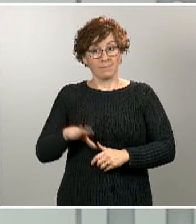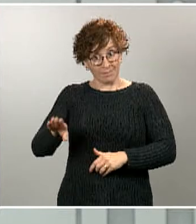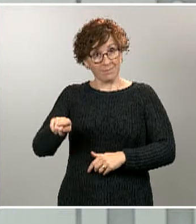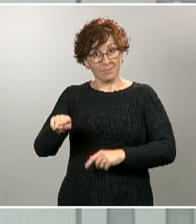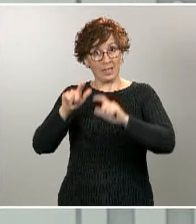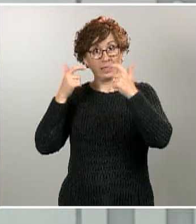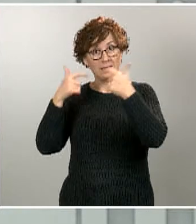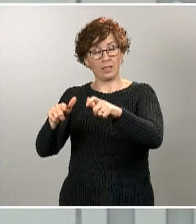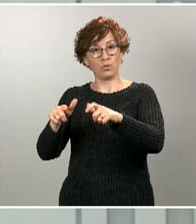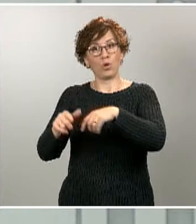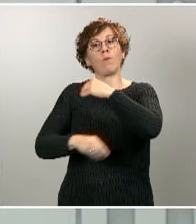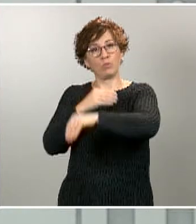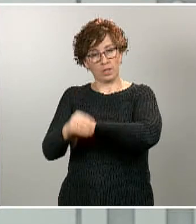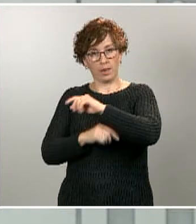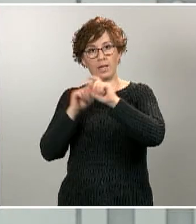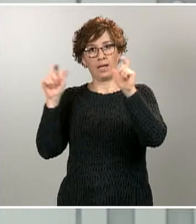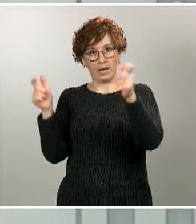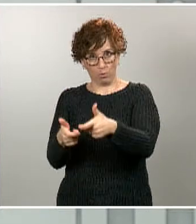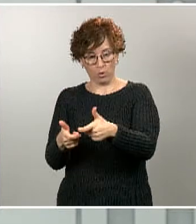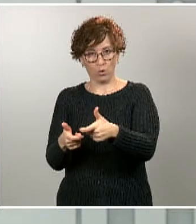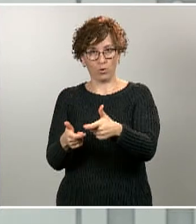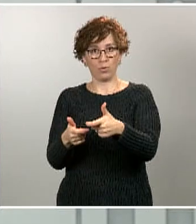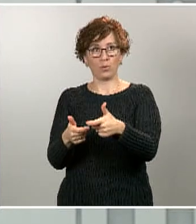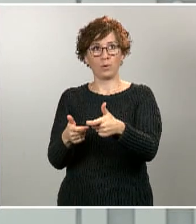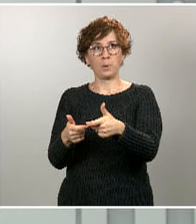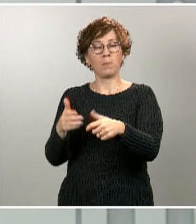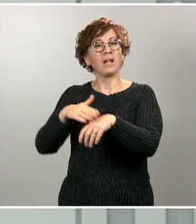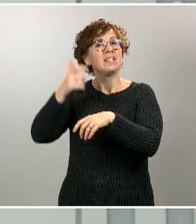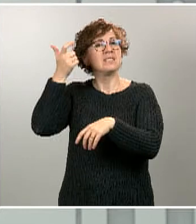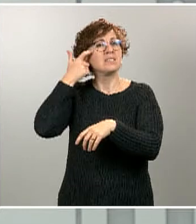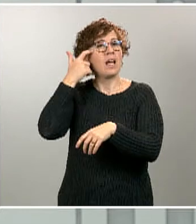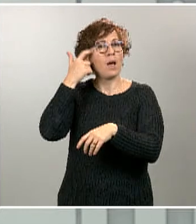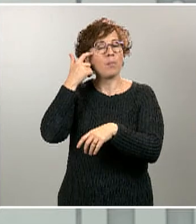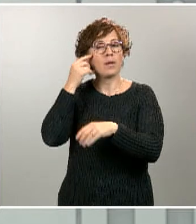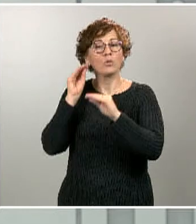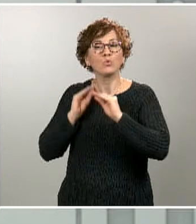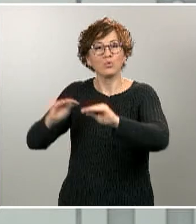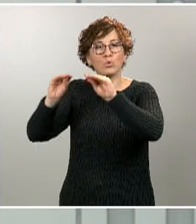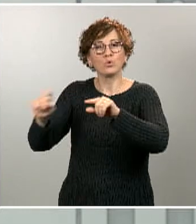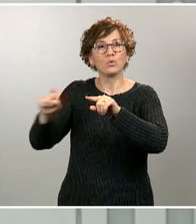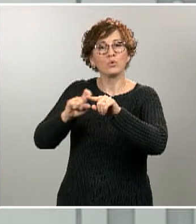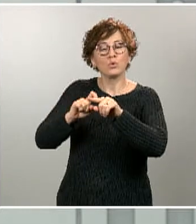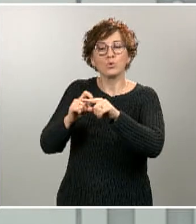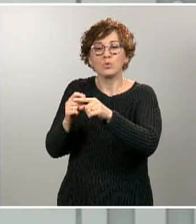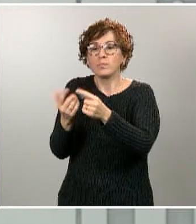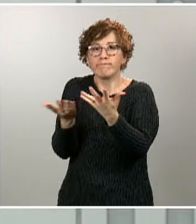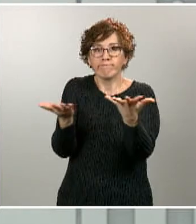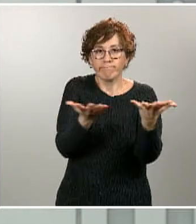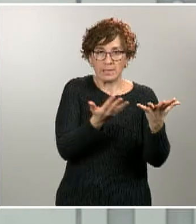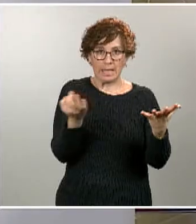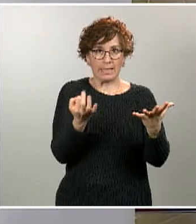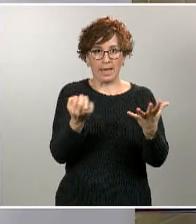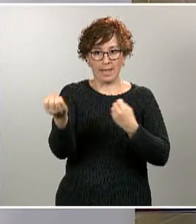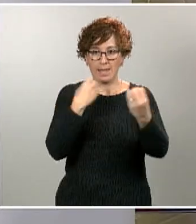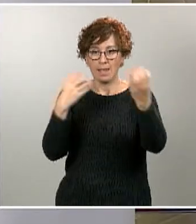sector cultural y el de la industria, que nos permita conocer cuáles son las peculiaridades que hagan que hagan que seamos más finos